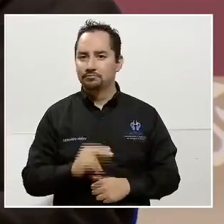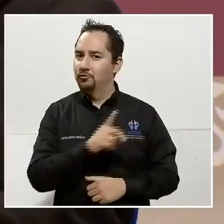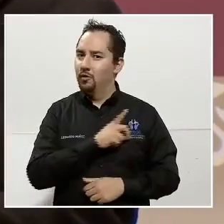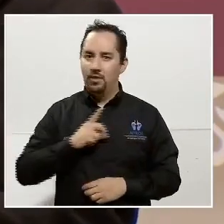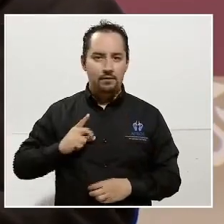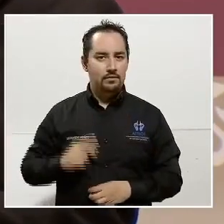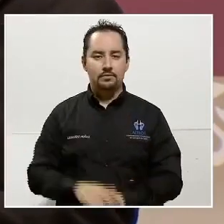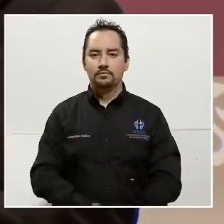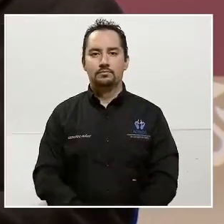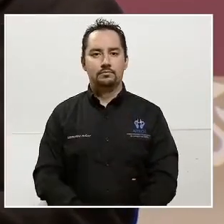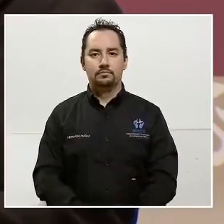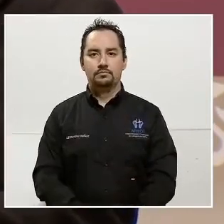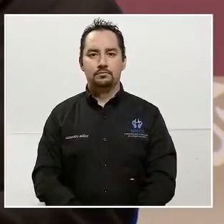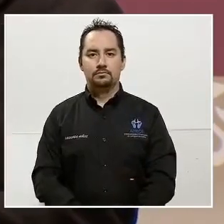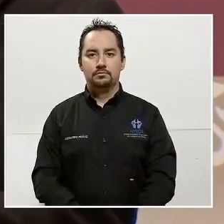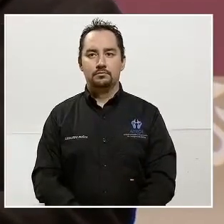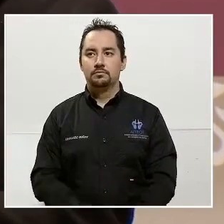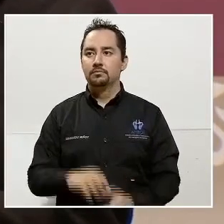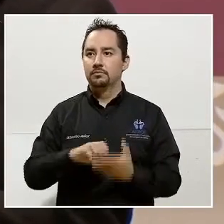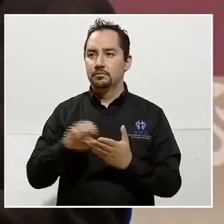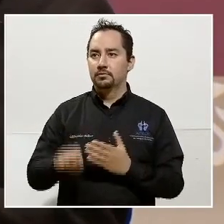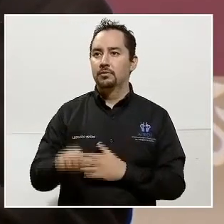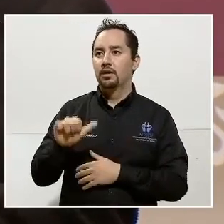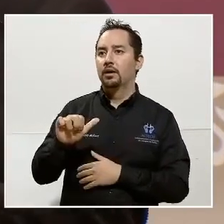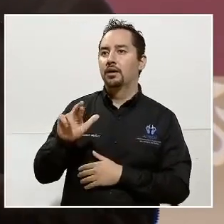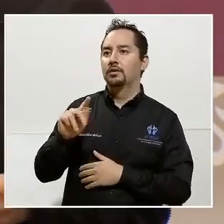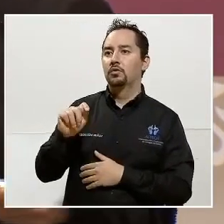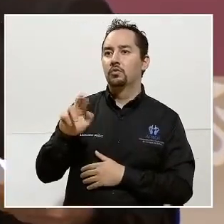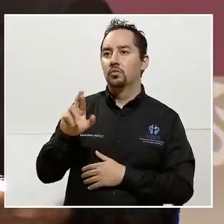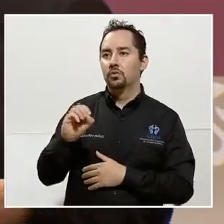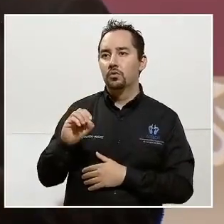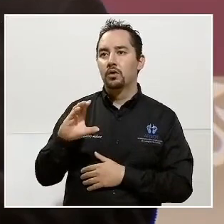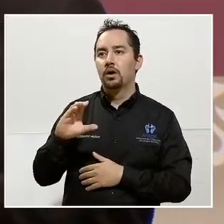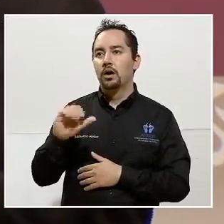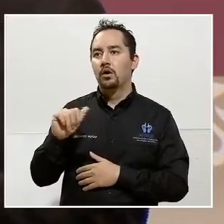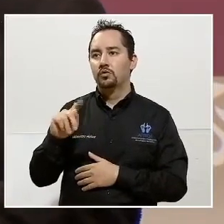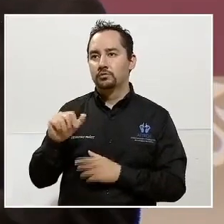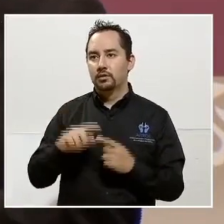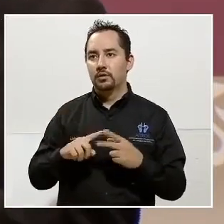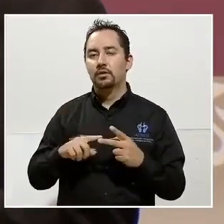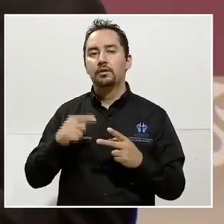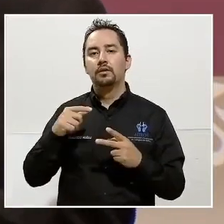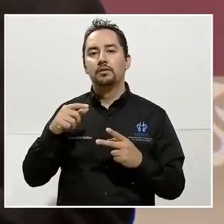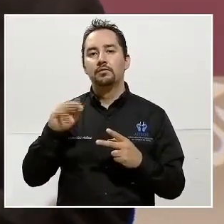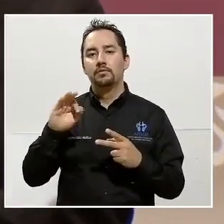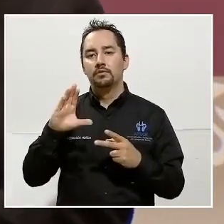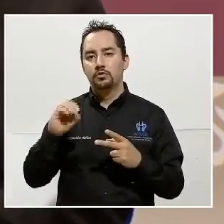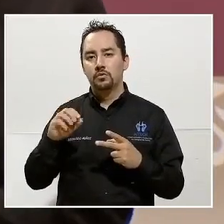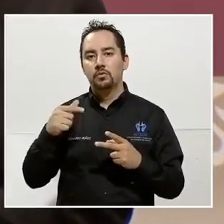civil, como Arturo Acosta Chaparro y Francisco Quirós Hermosillo.